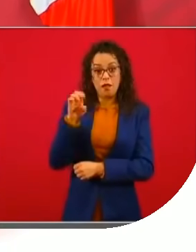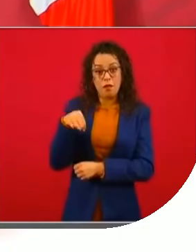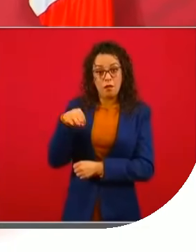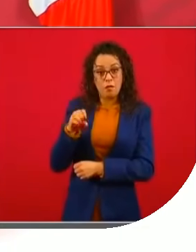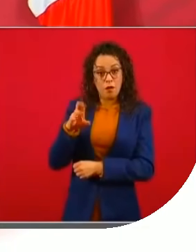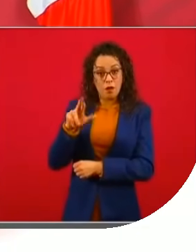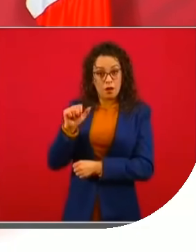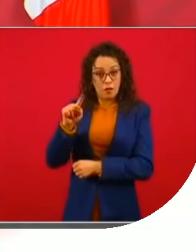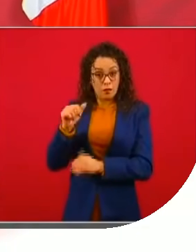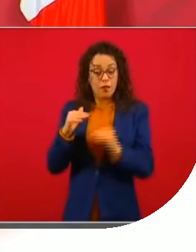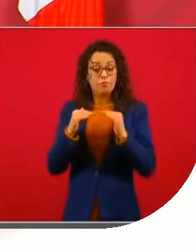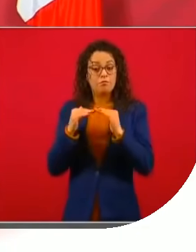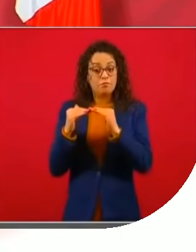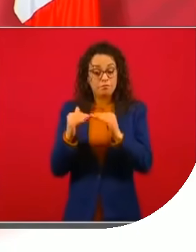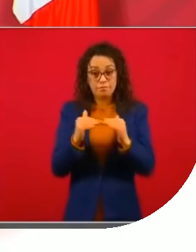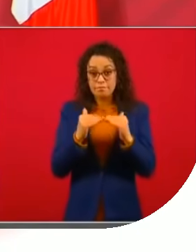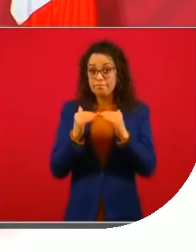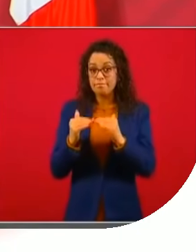para